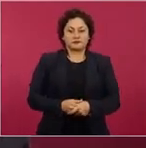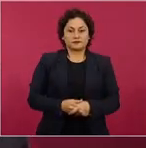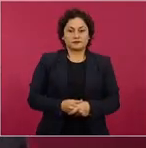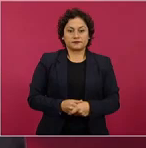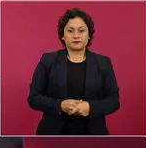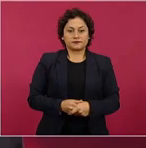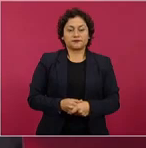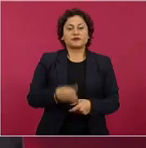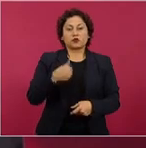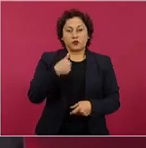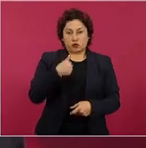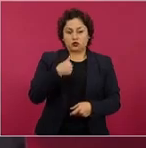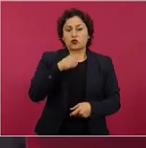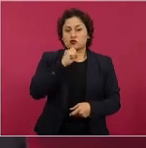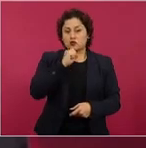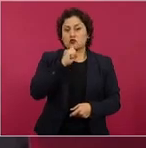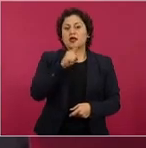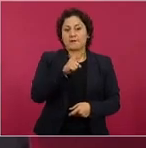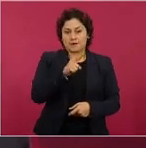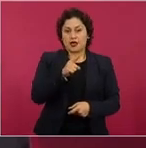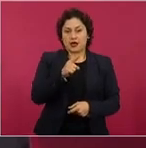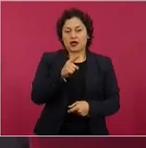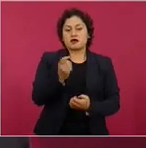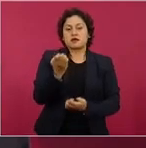además practicando de nuevo béisbol